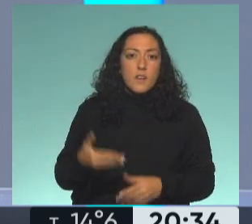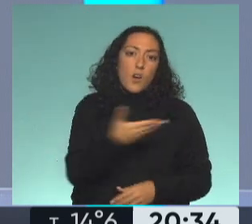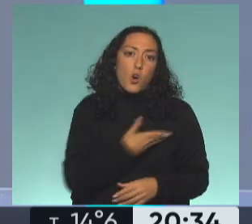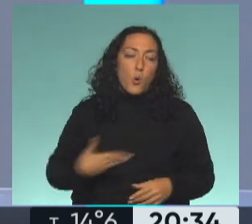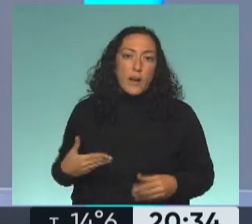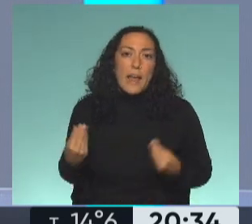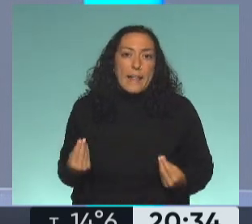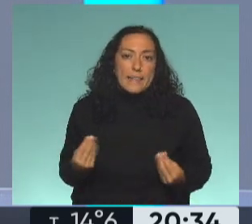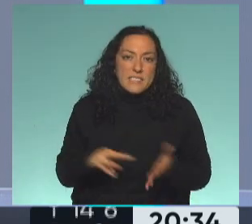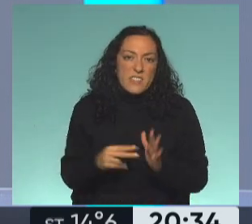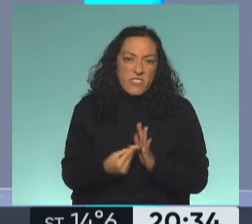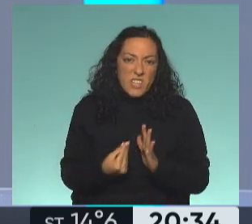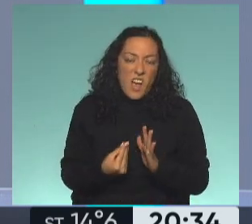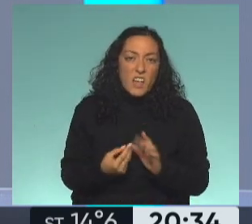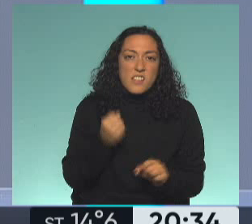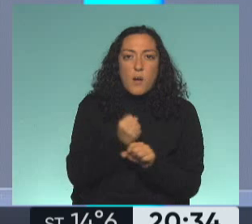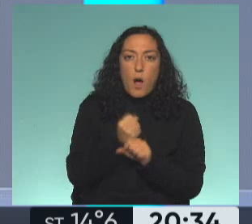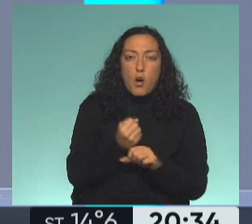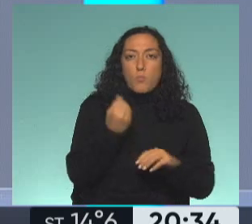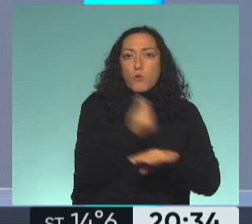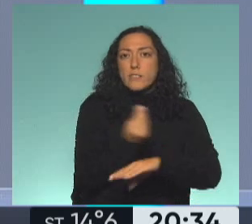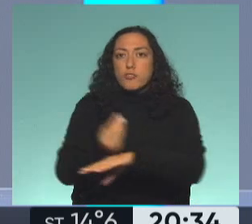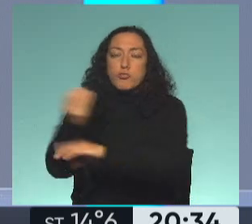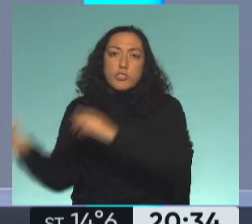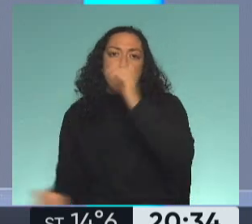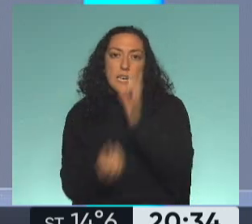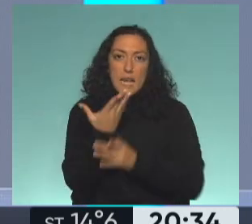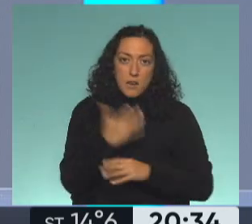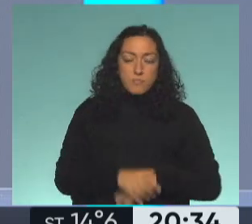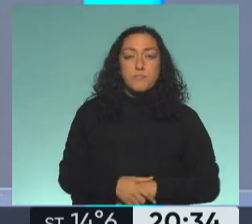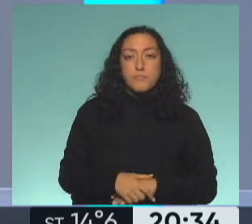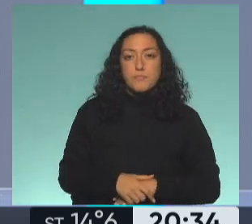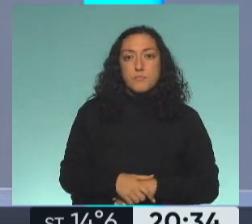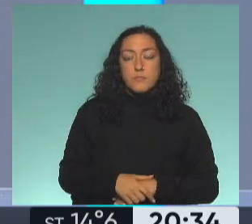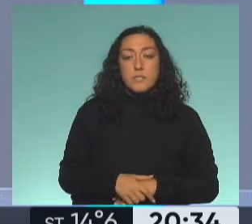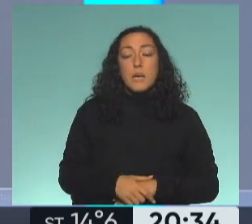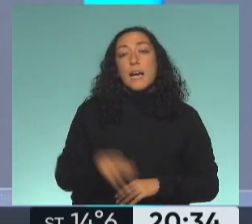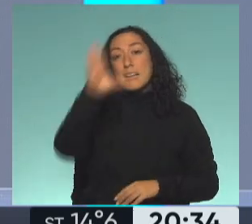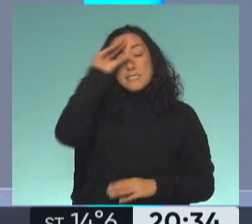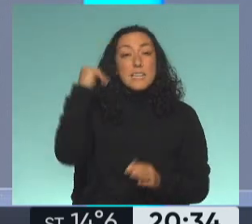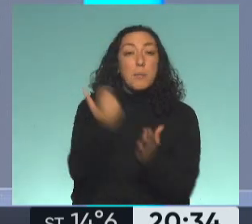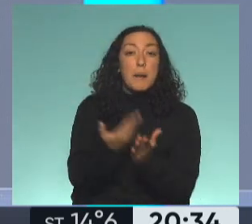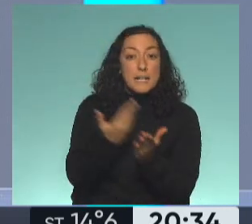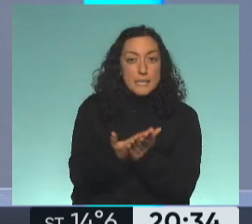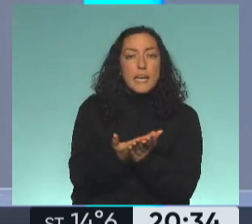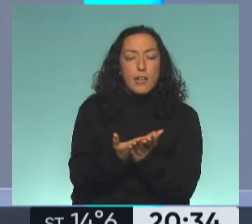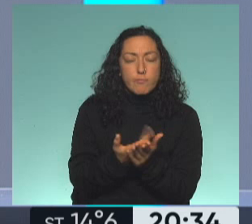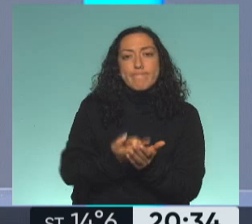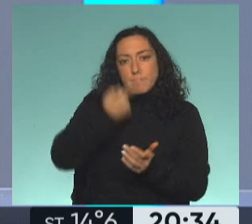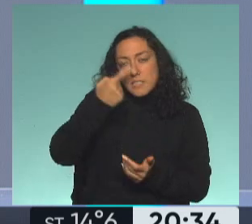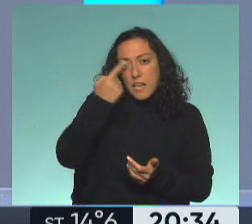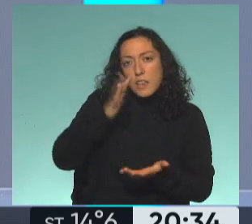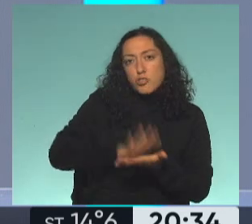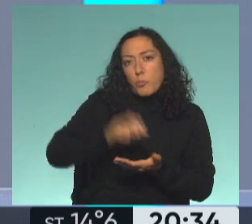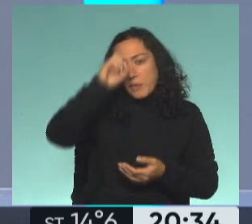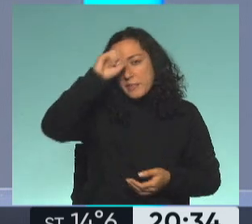crear trabajo. Me parece interesante el planteo de Cristina para desafiarnos en el sentido